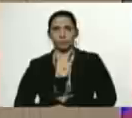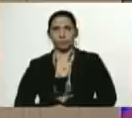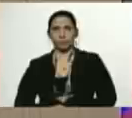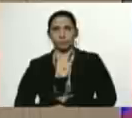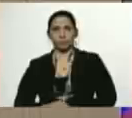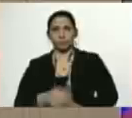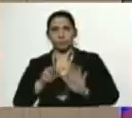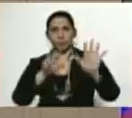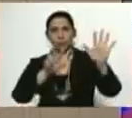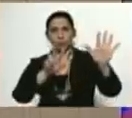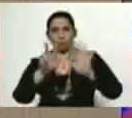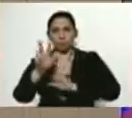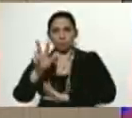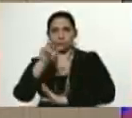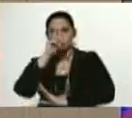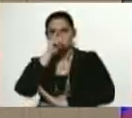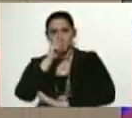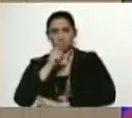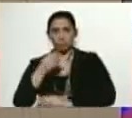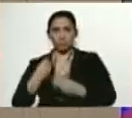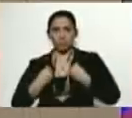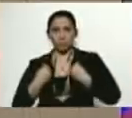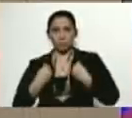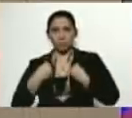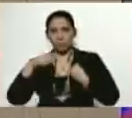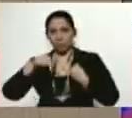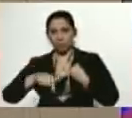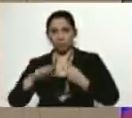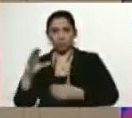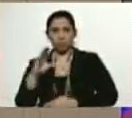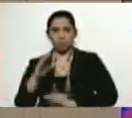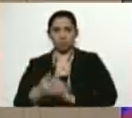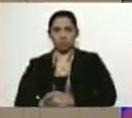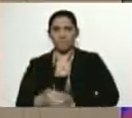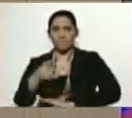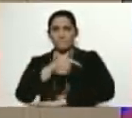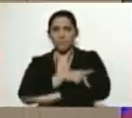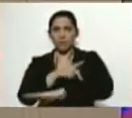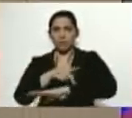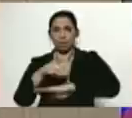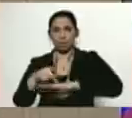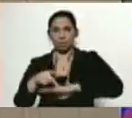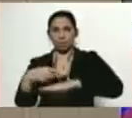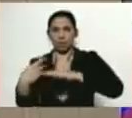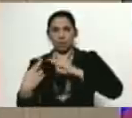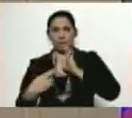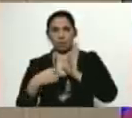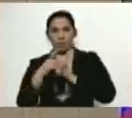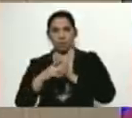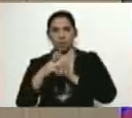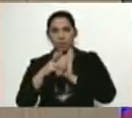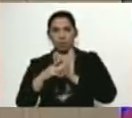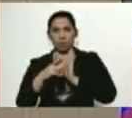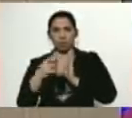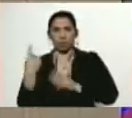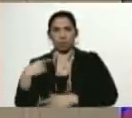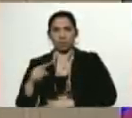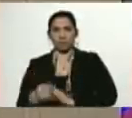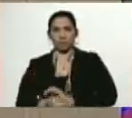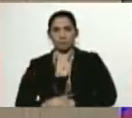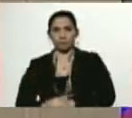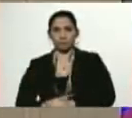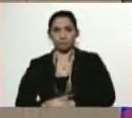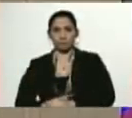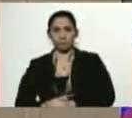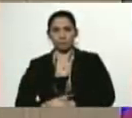de 83 años de edad, residente de aquí, del Distrito Capital, de la parroquia El Recreo, que tenía